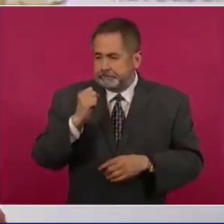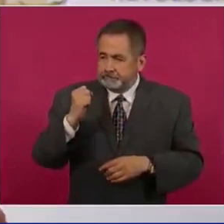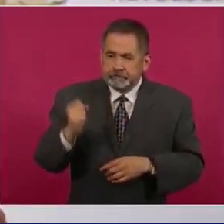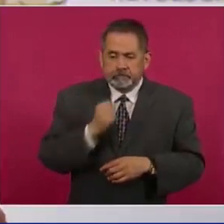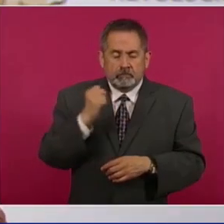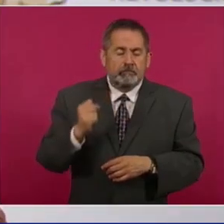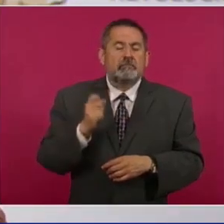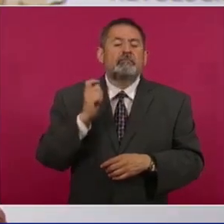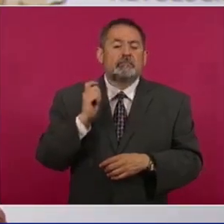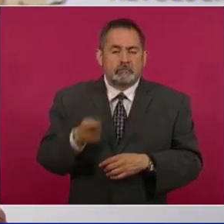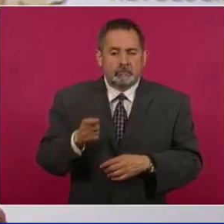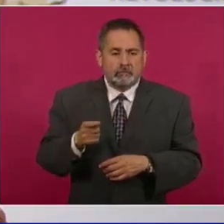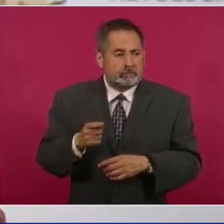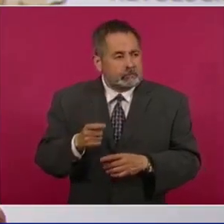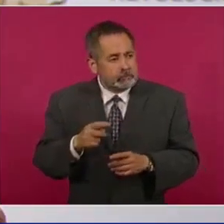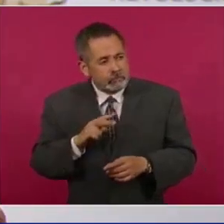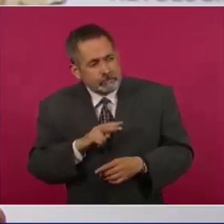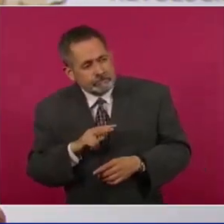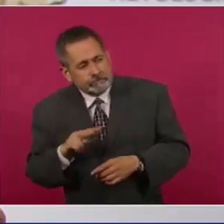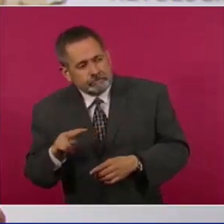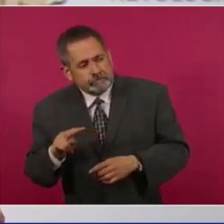hay menos